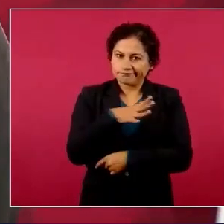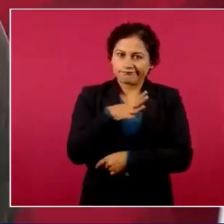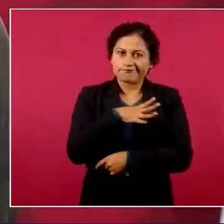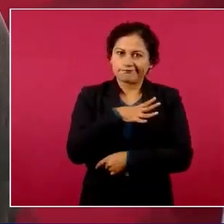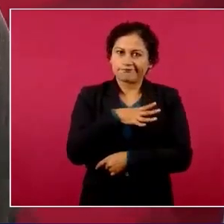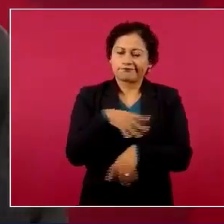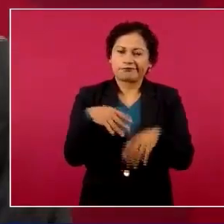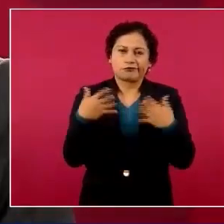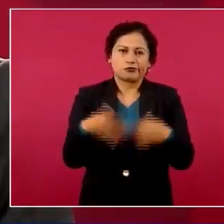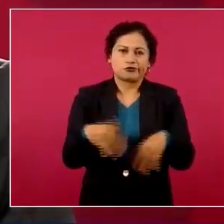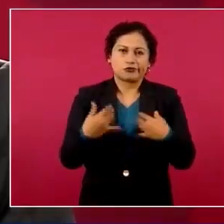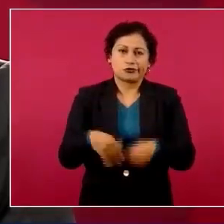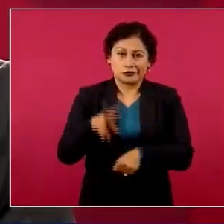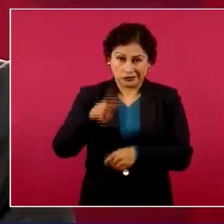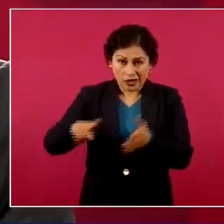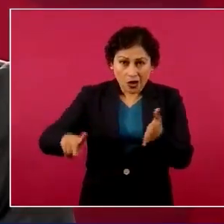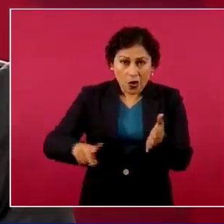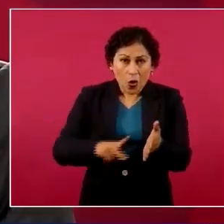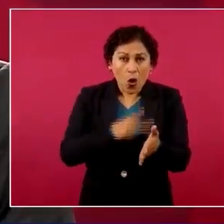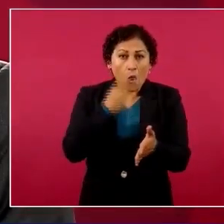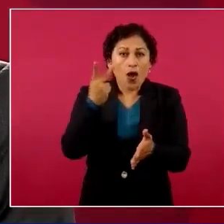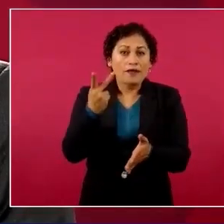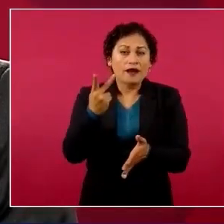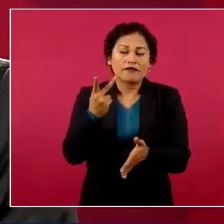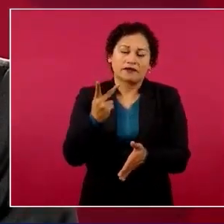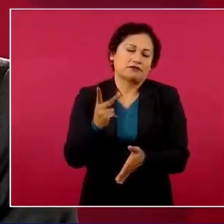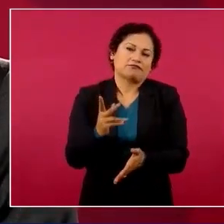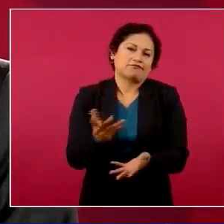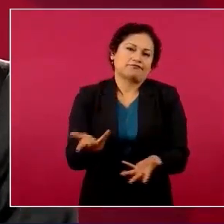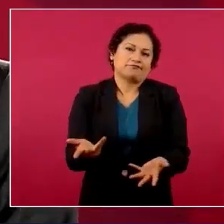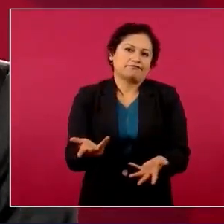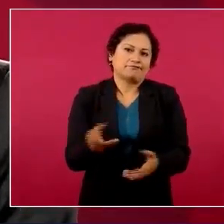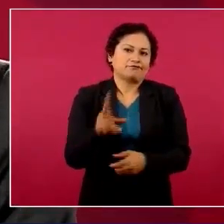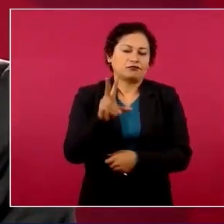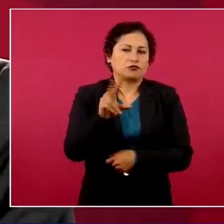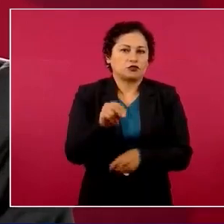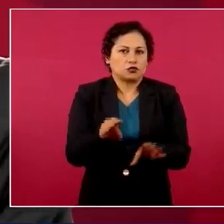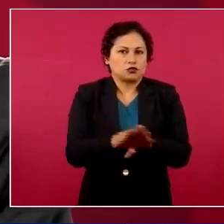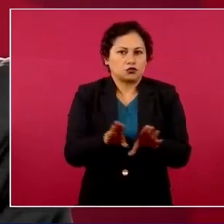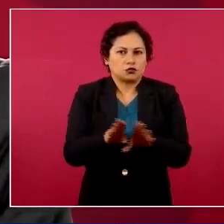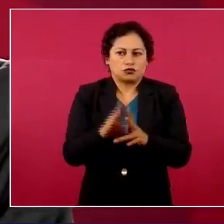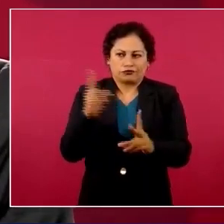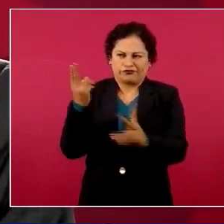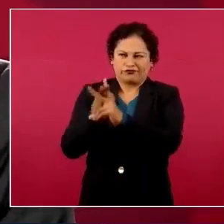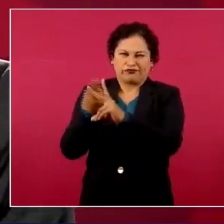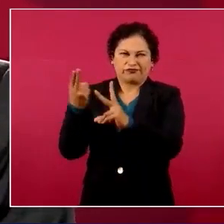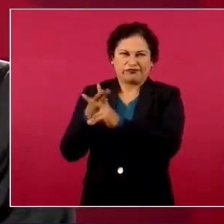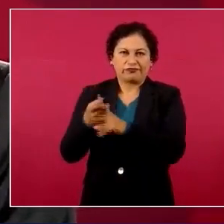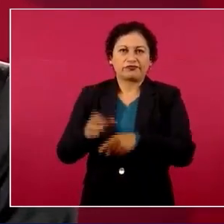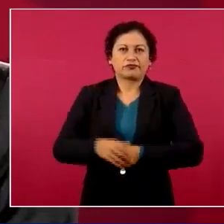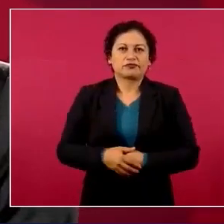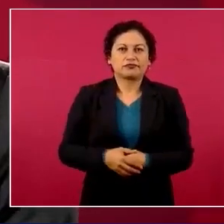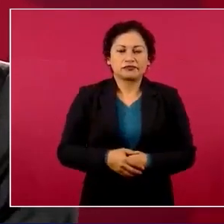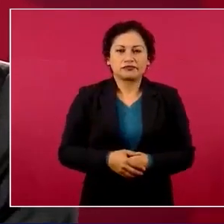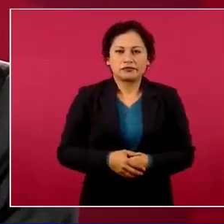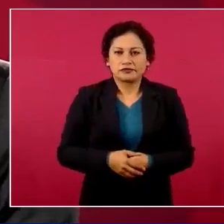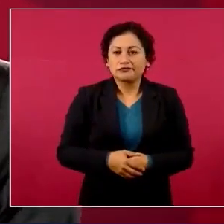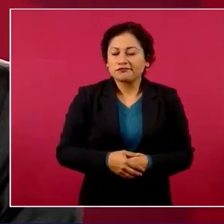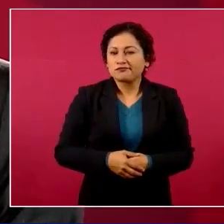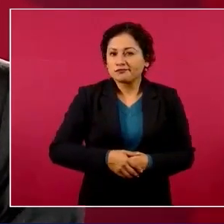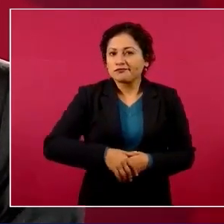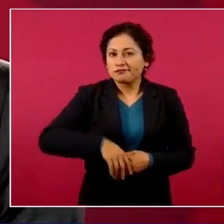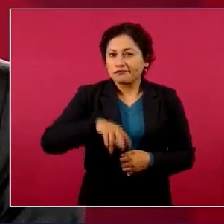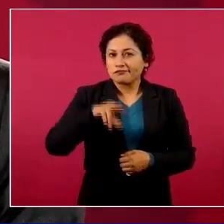ni repetirlo, la manera como lo asesinaron. Si dolió la forma